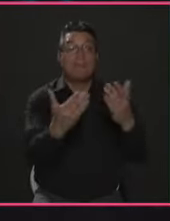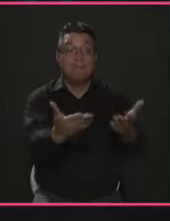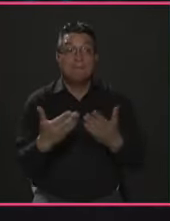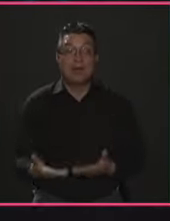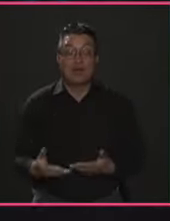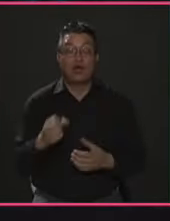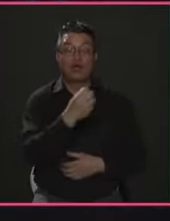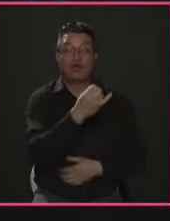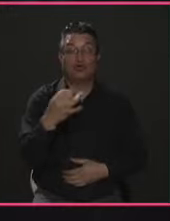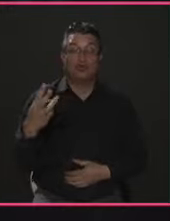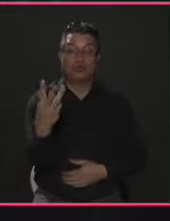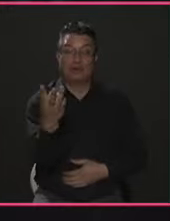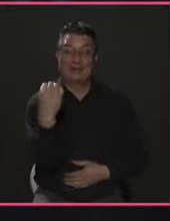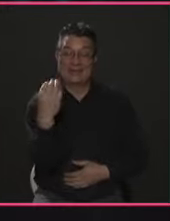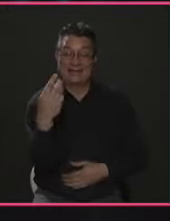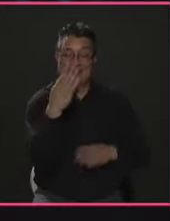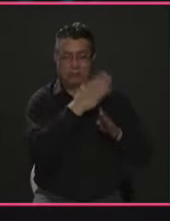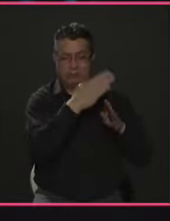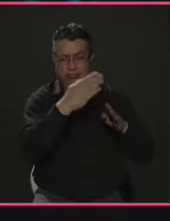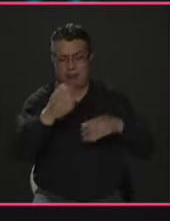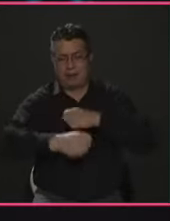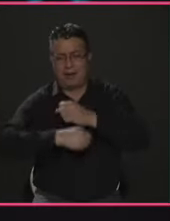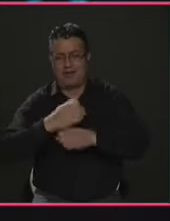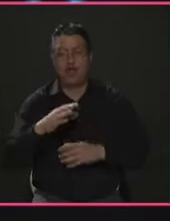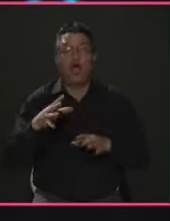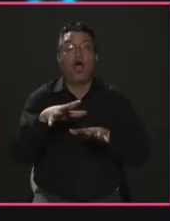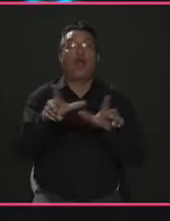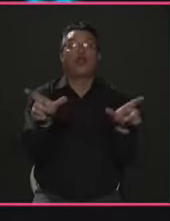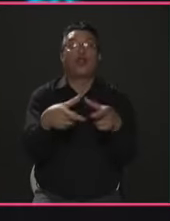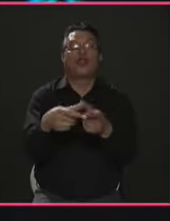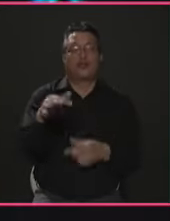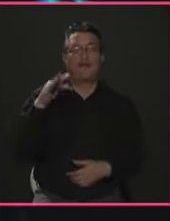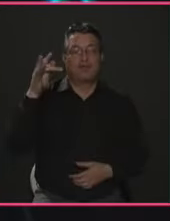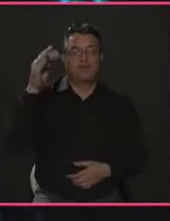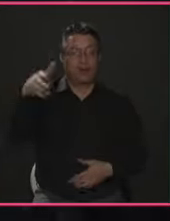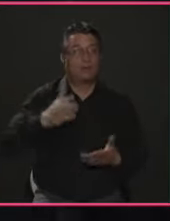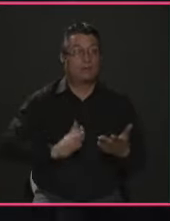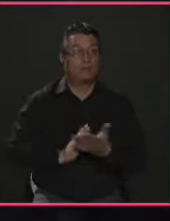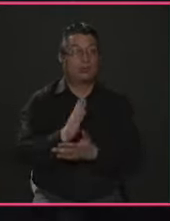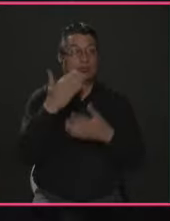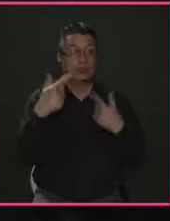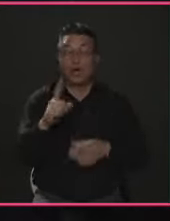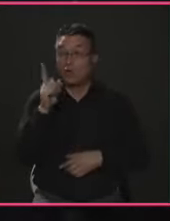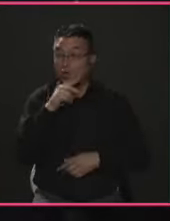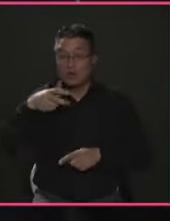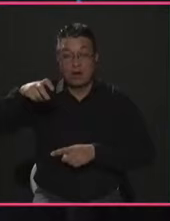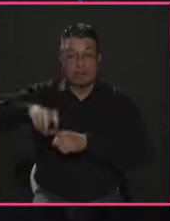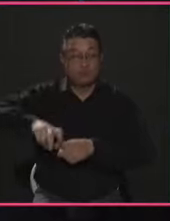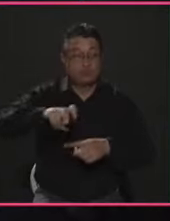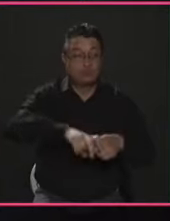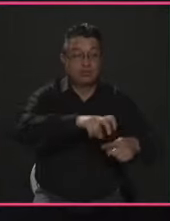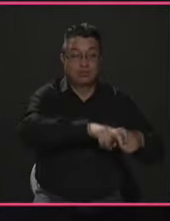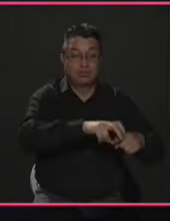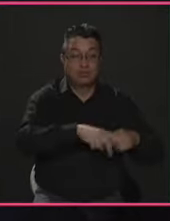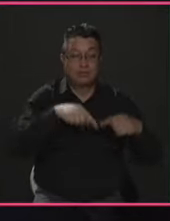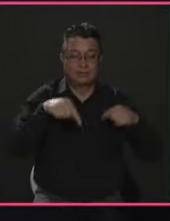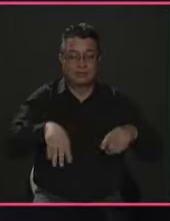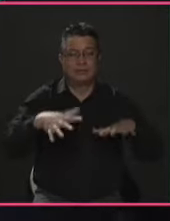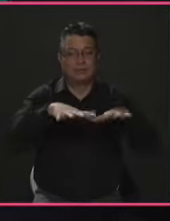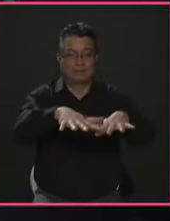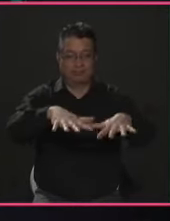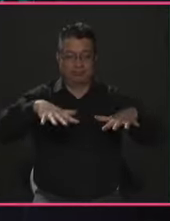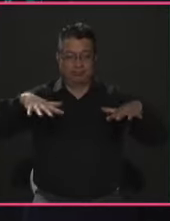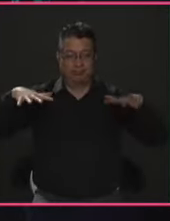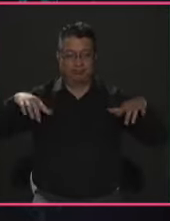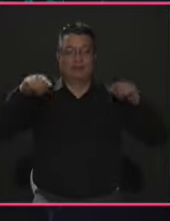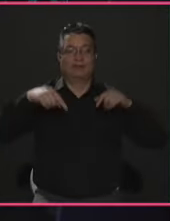a la 1 tercera edición de congreso futuro damos inicio oficial mientras están tomando los últimos asientos acá a este evento al evento